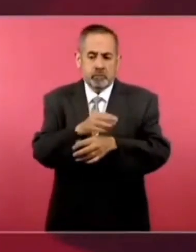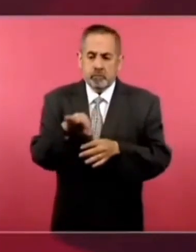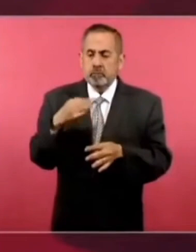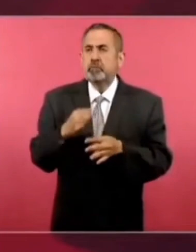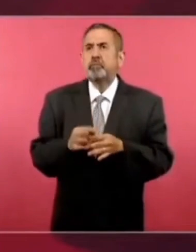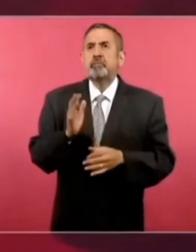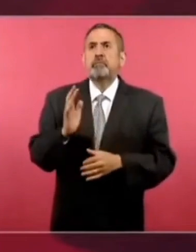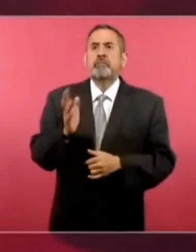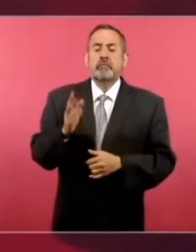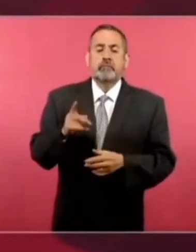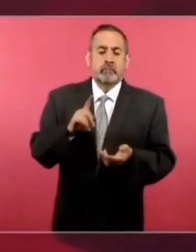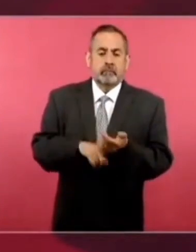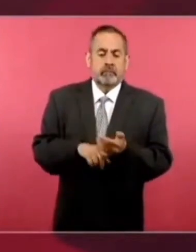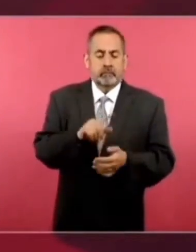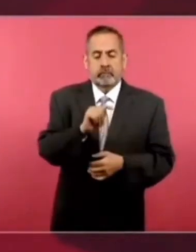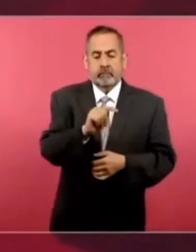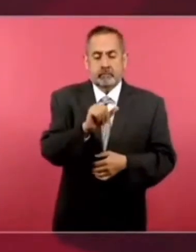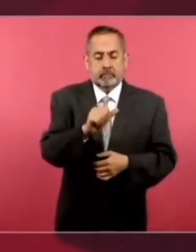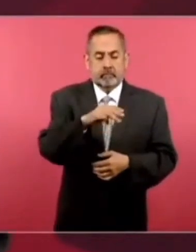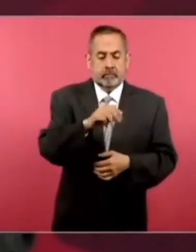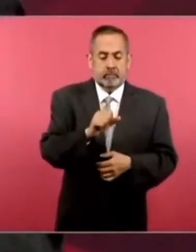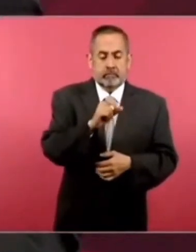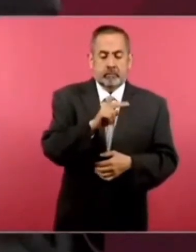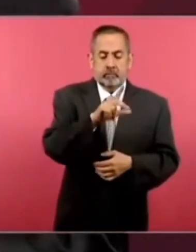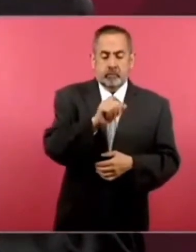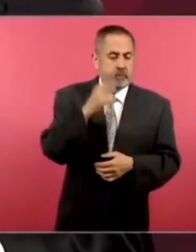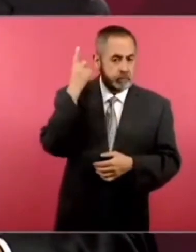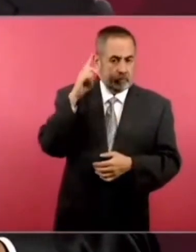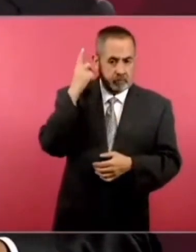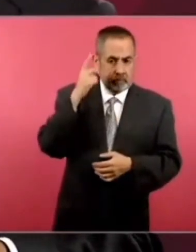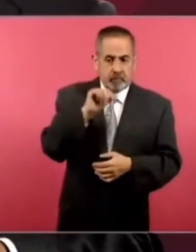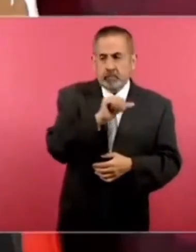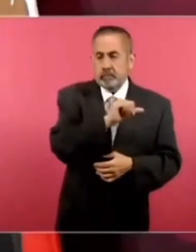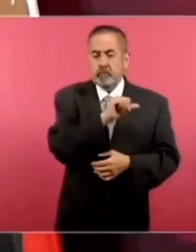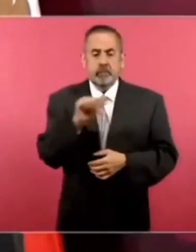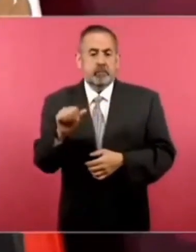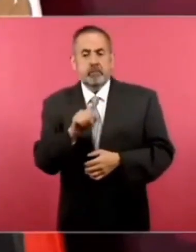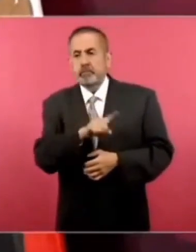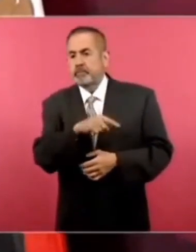de Tamazula, Durango, a